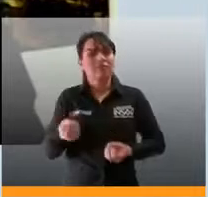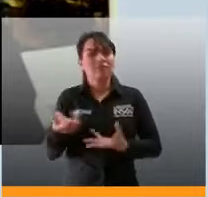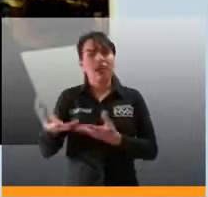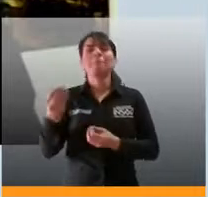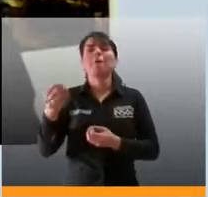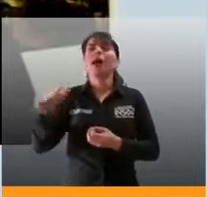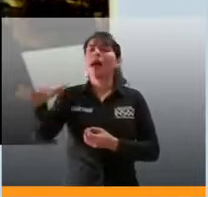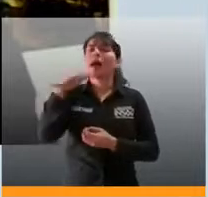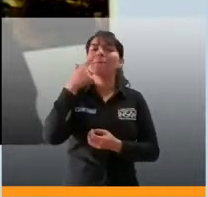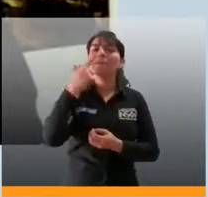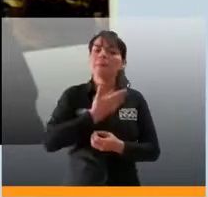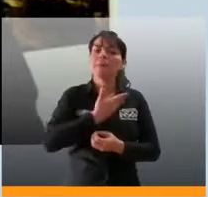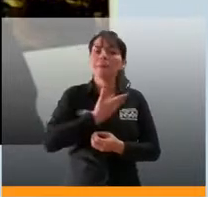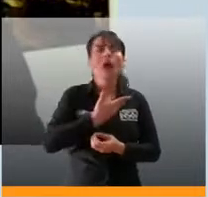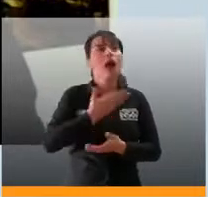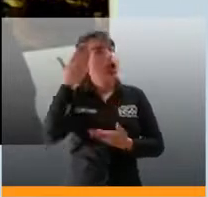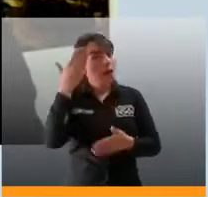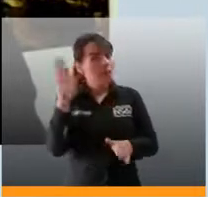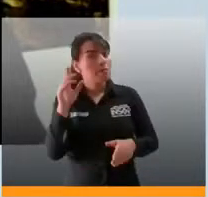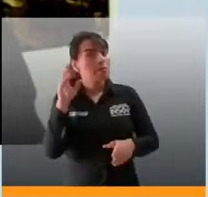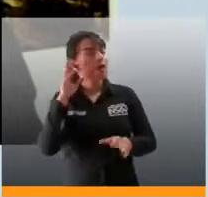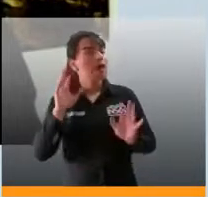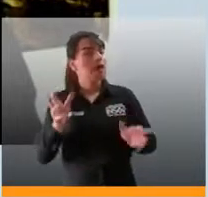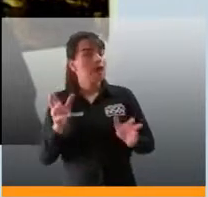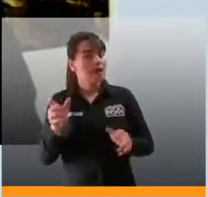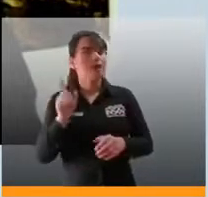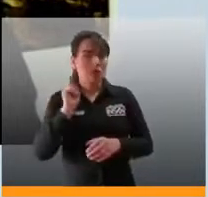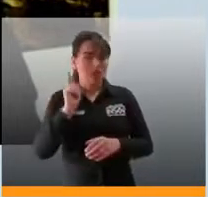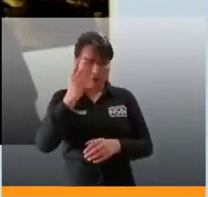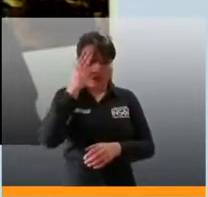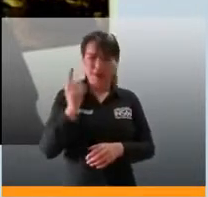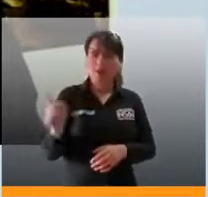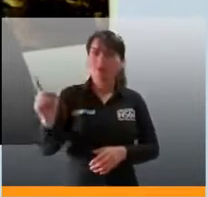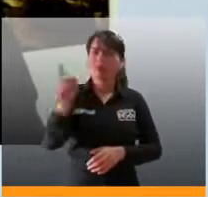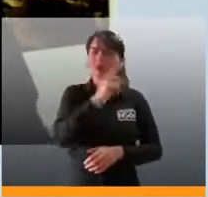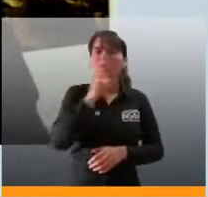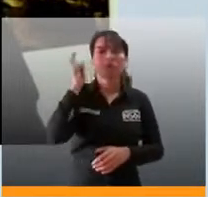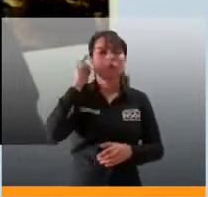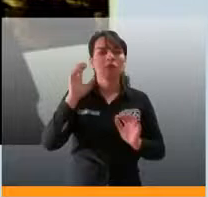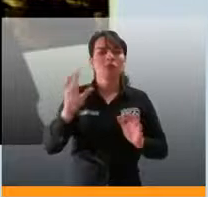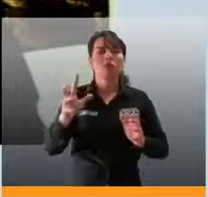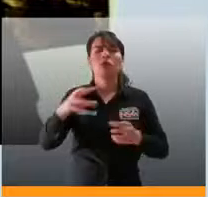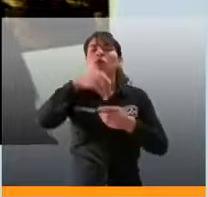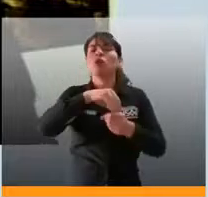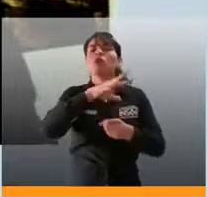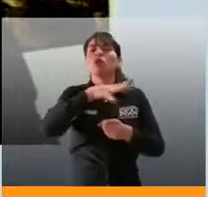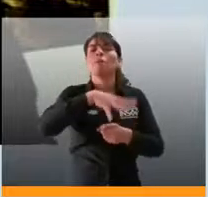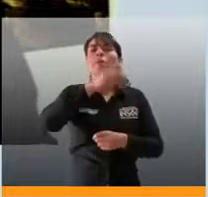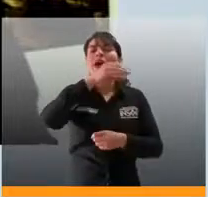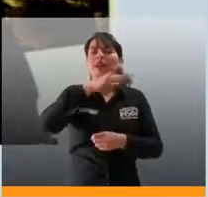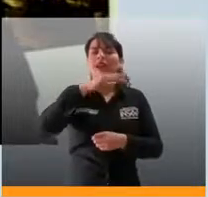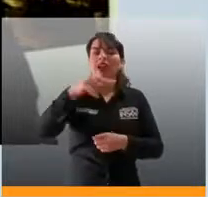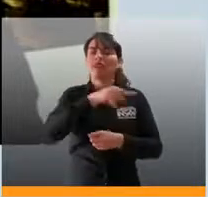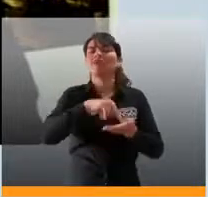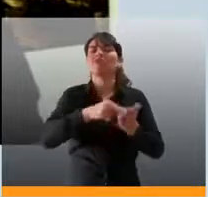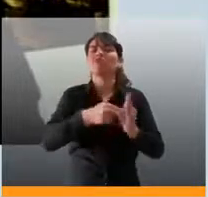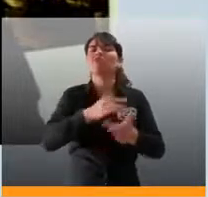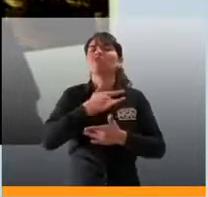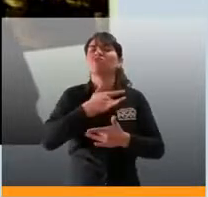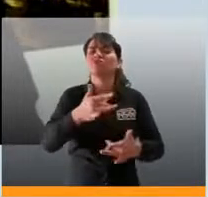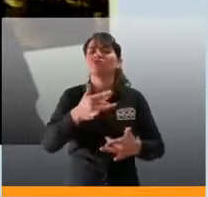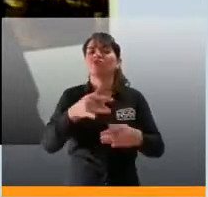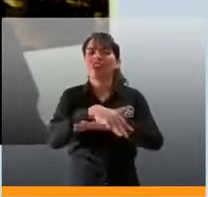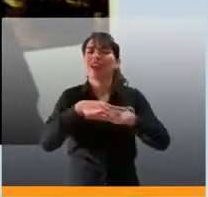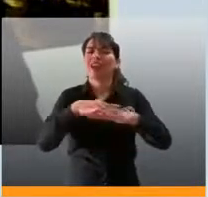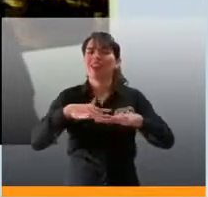a través de la radio, porque eran emisoras que están inmersas, incrustadas en el Magdalena Medio, son emisoras comunitarias de a través de la red de